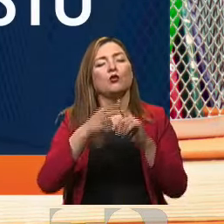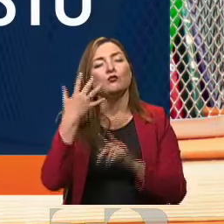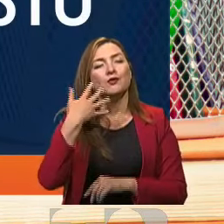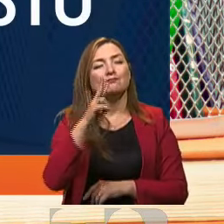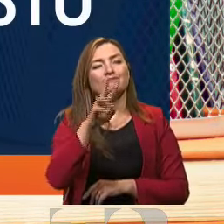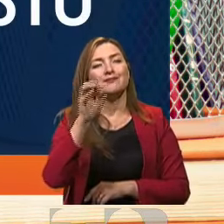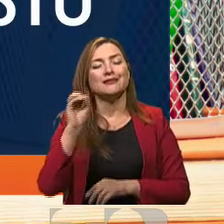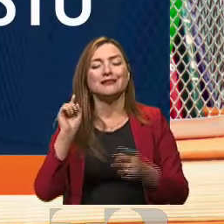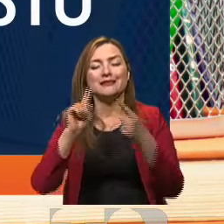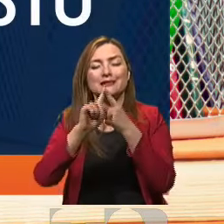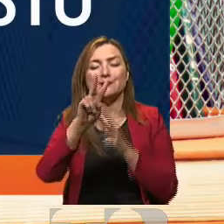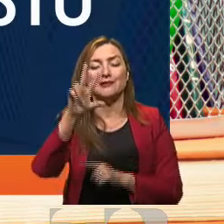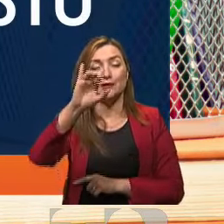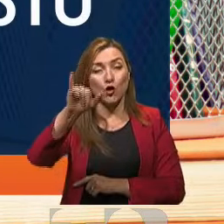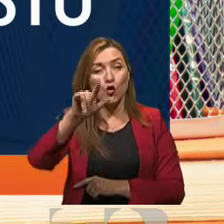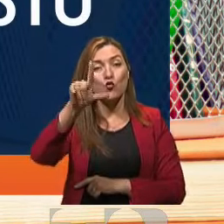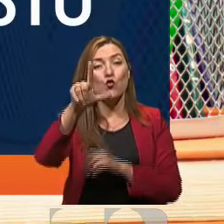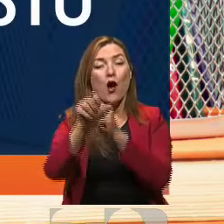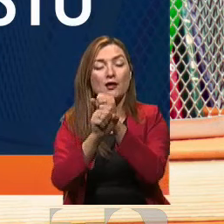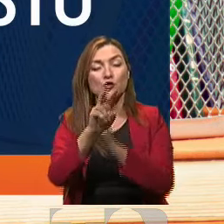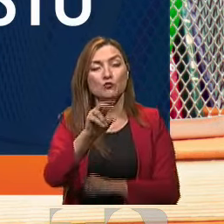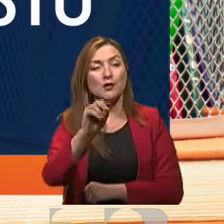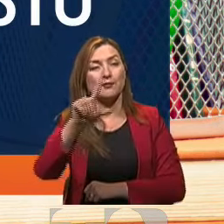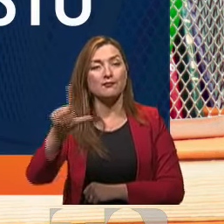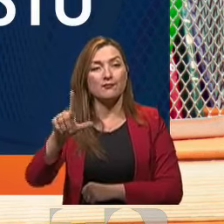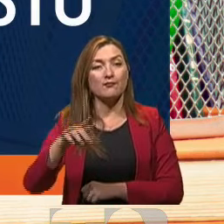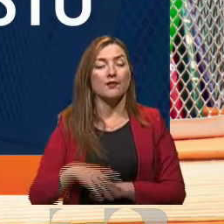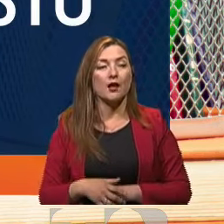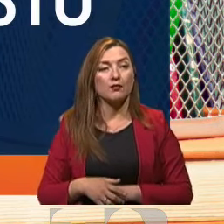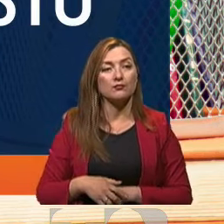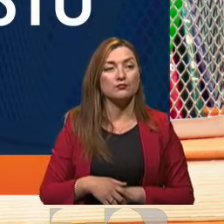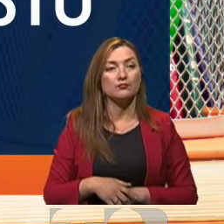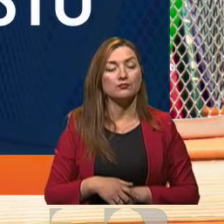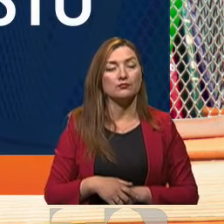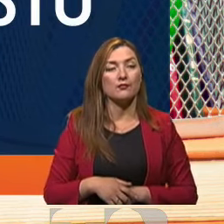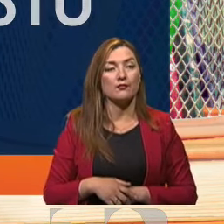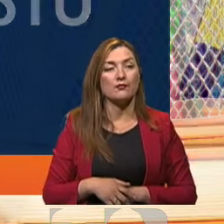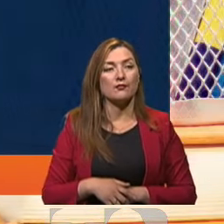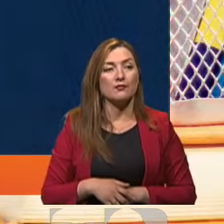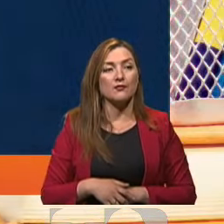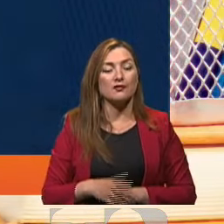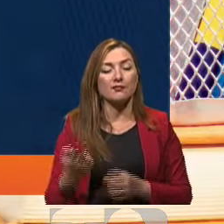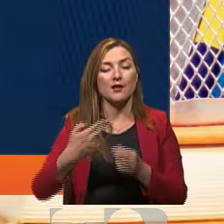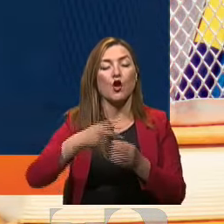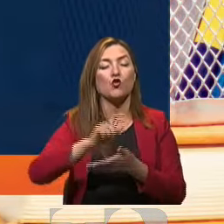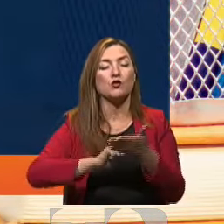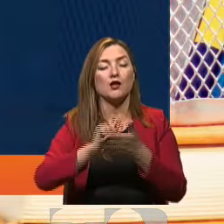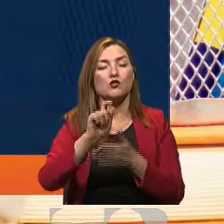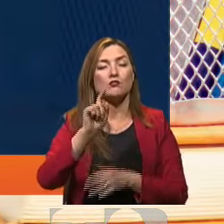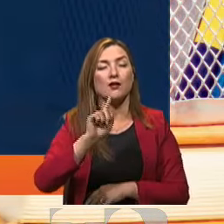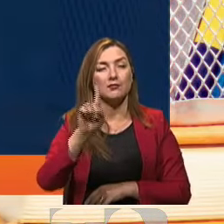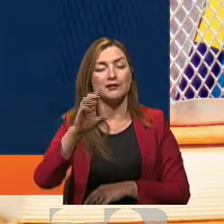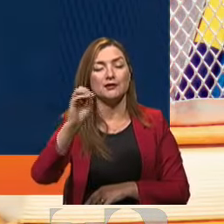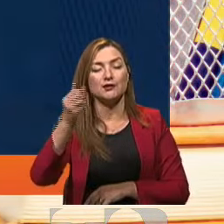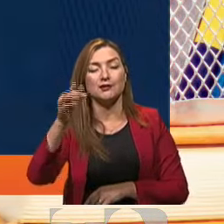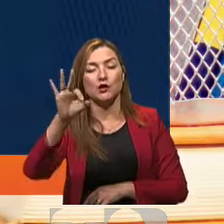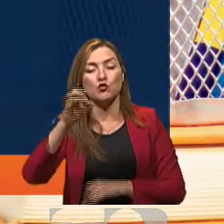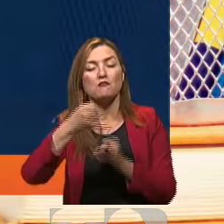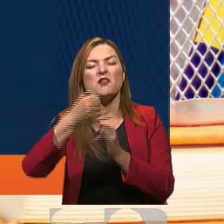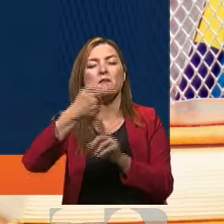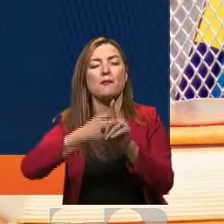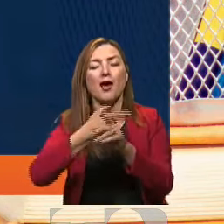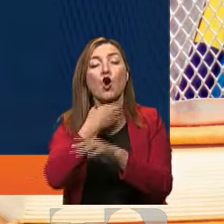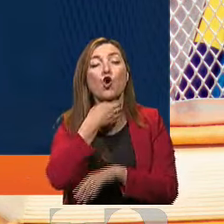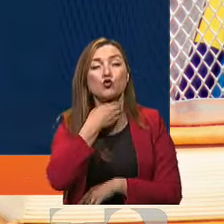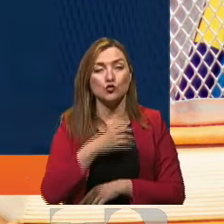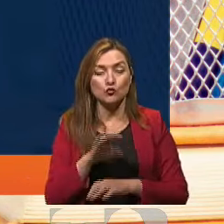al 23 de julio de 2023 y la incorporación de los 1.019 docentes será a finales del mes de agosto. Para la valoración de la oferta